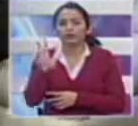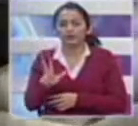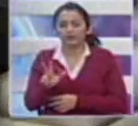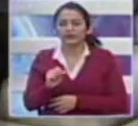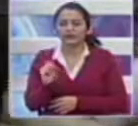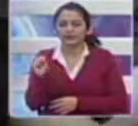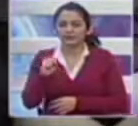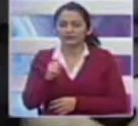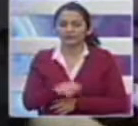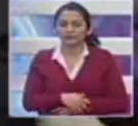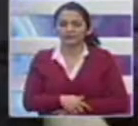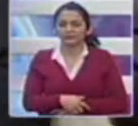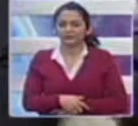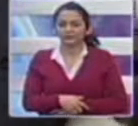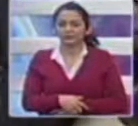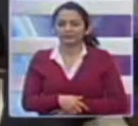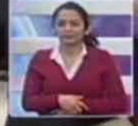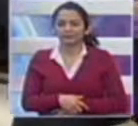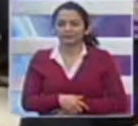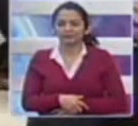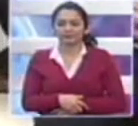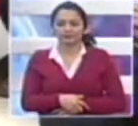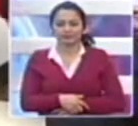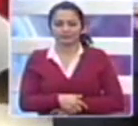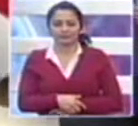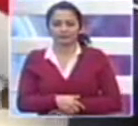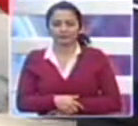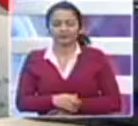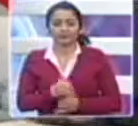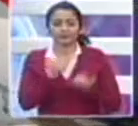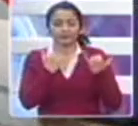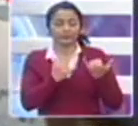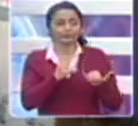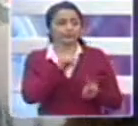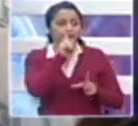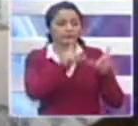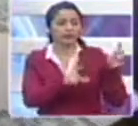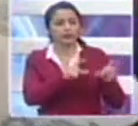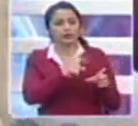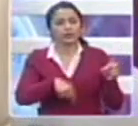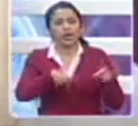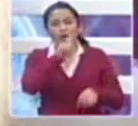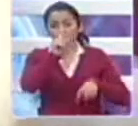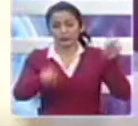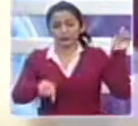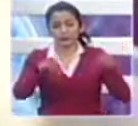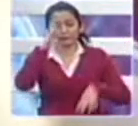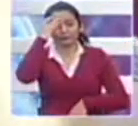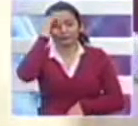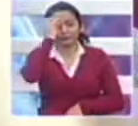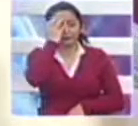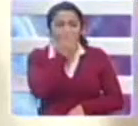noche. Quizá uno de los temas preocupantes dentro de las fiestas es